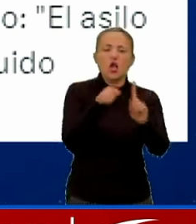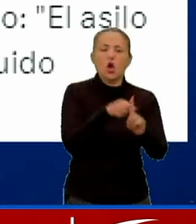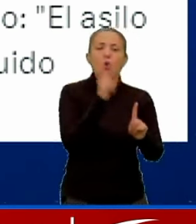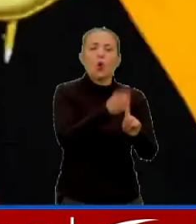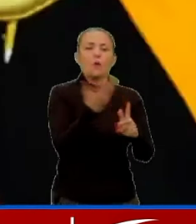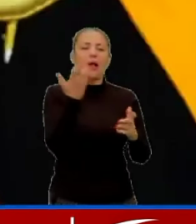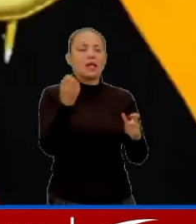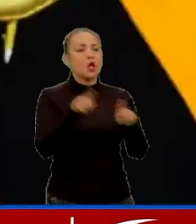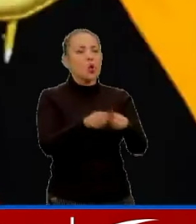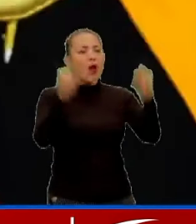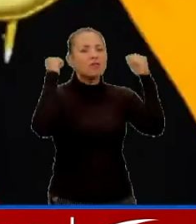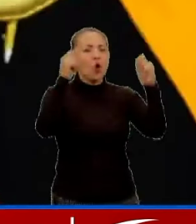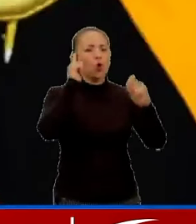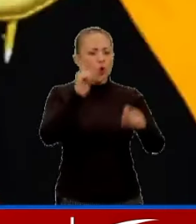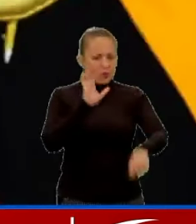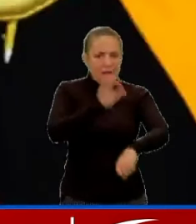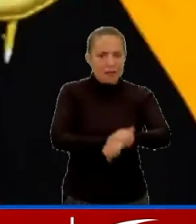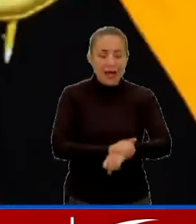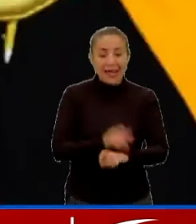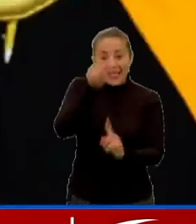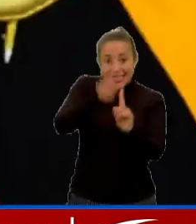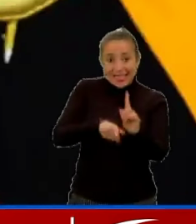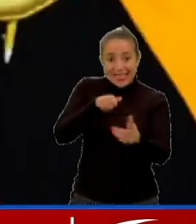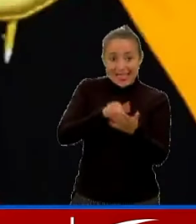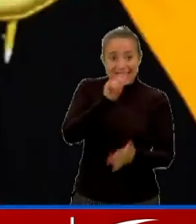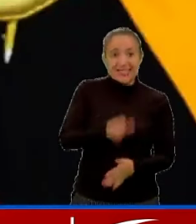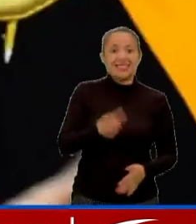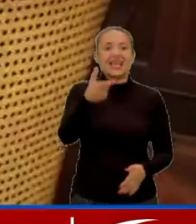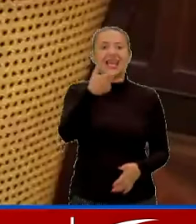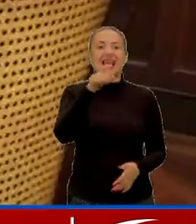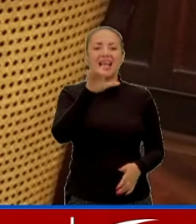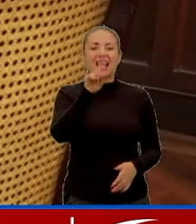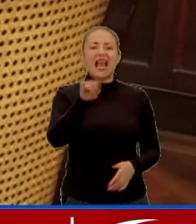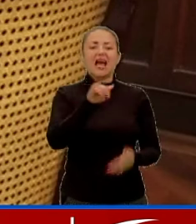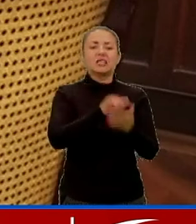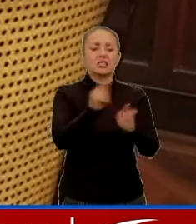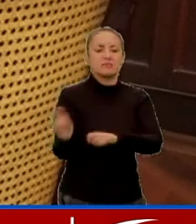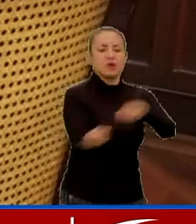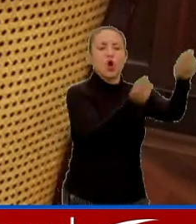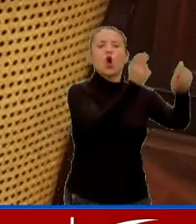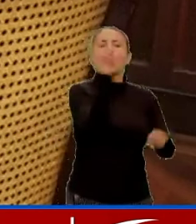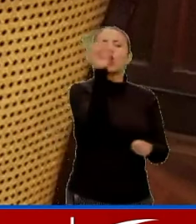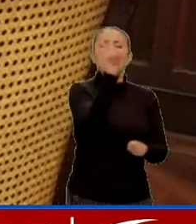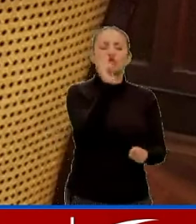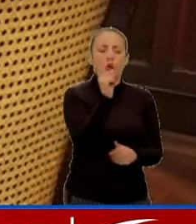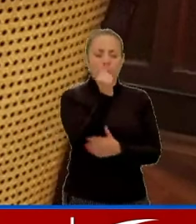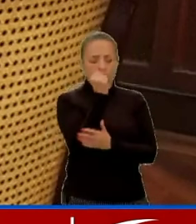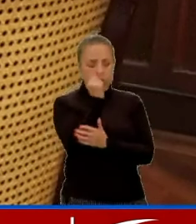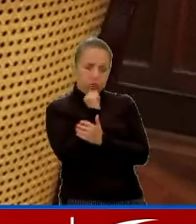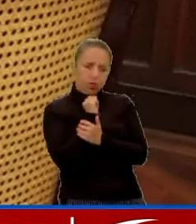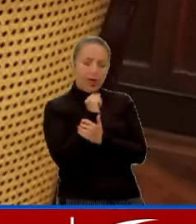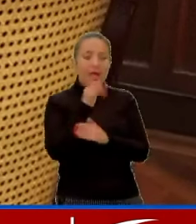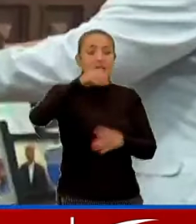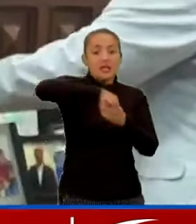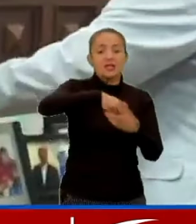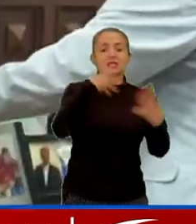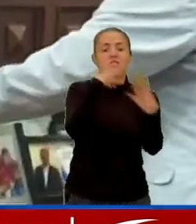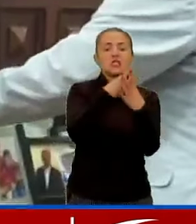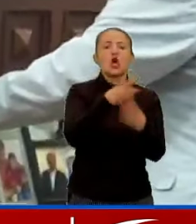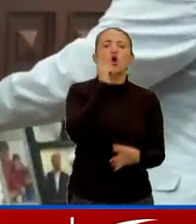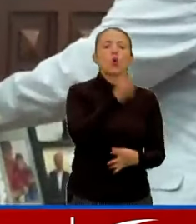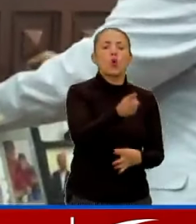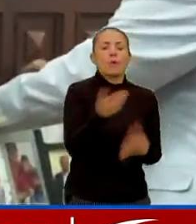protestar por su arresto glas fue llevado al hospital el lunes tras sufrir Una descompensación que el servicio penitenciario atribuyó a su